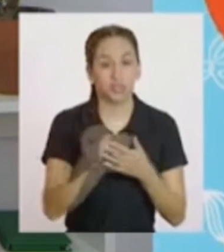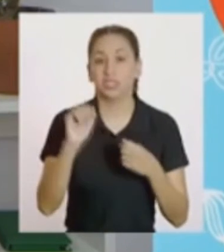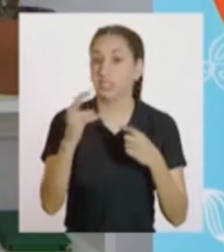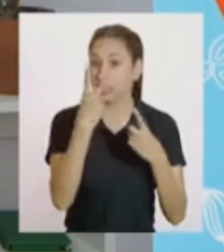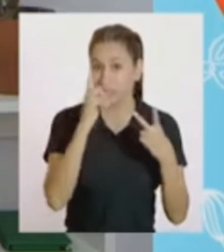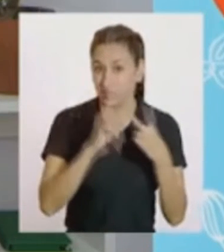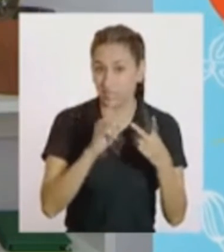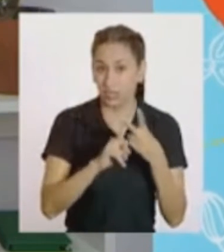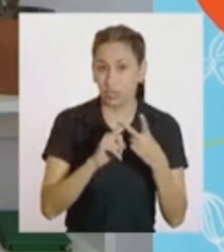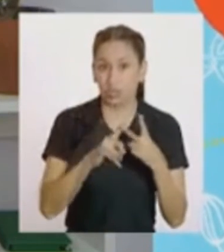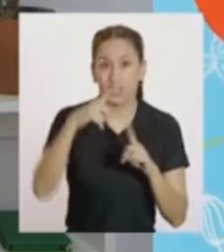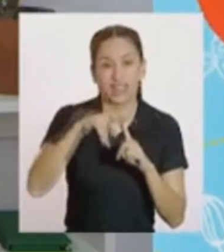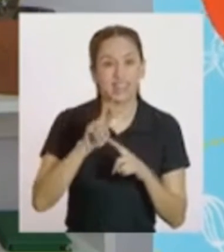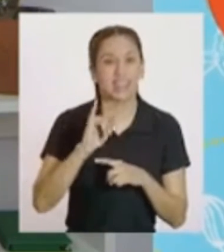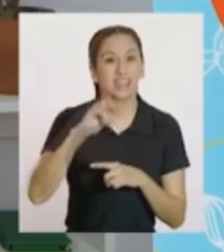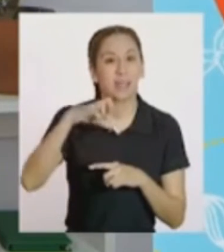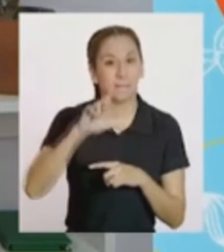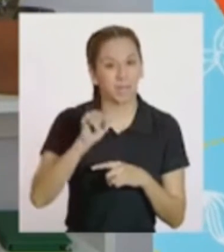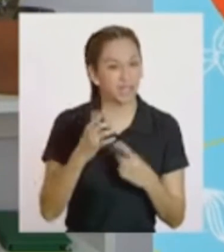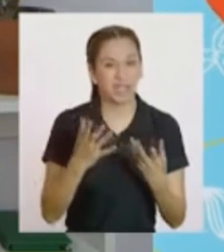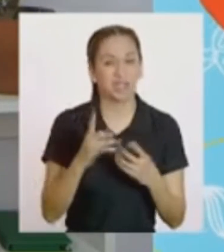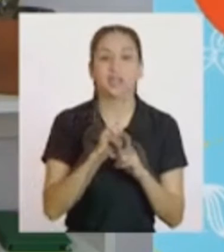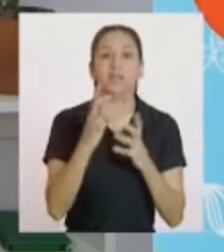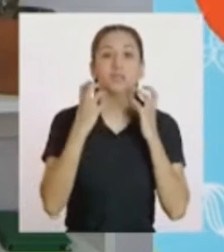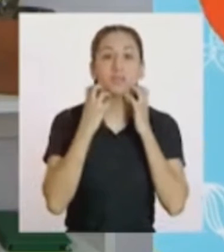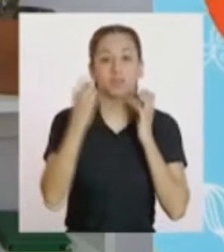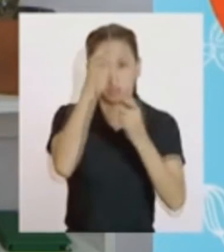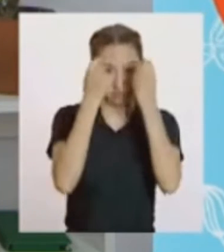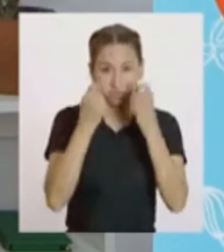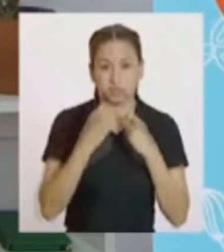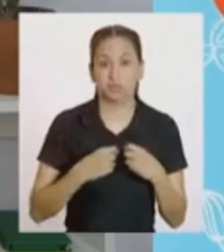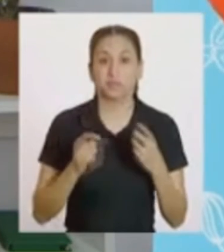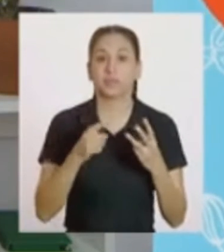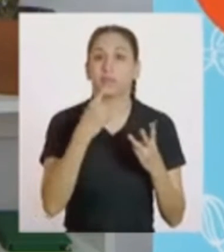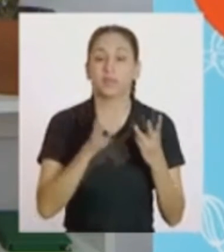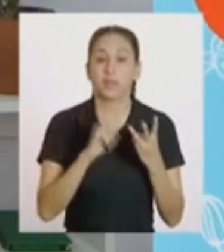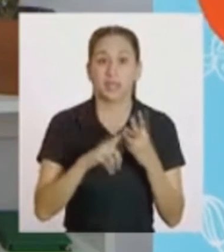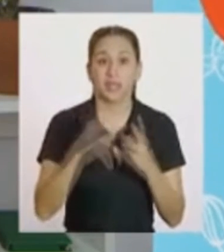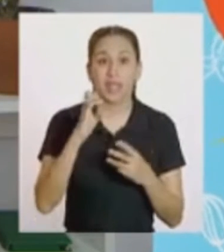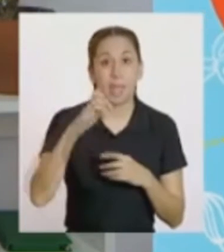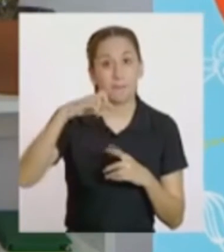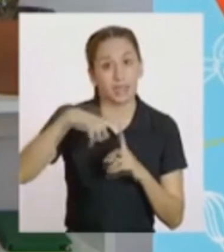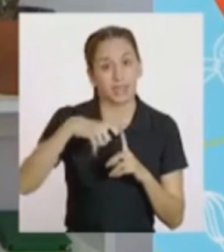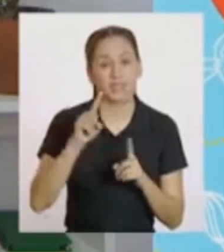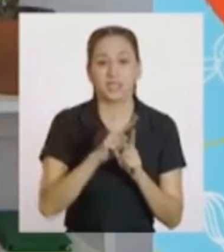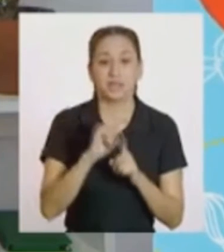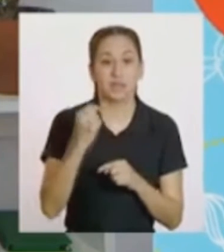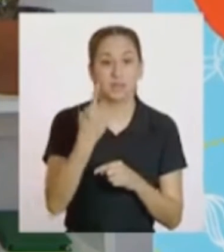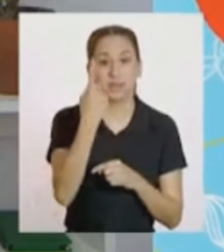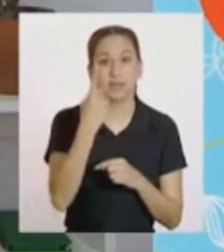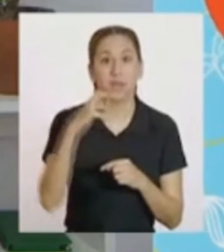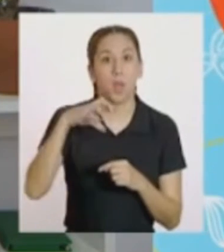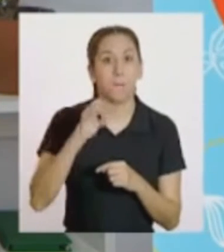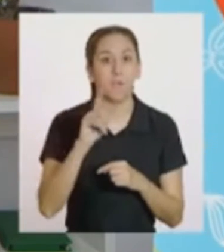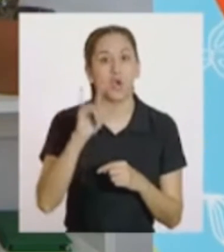la segunda dosis de la triple. Recordemos, sarampión, paperas y rubiola. Primer refuerzo de la DPT y primer refuerzo